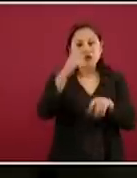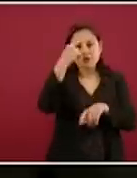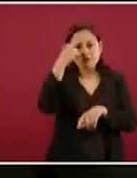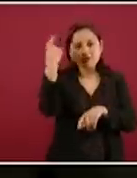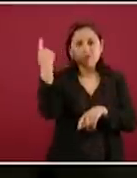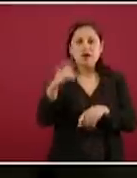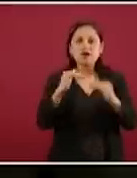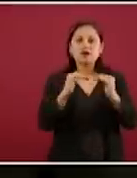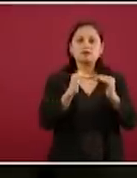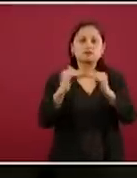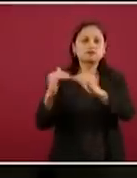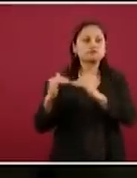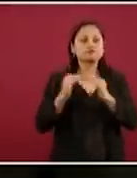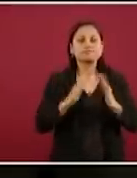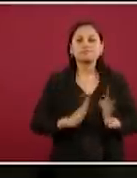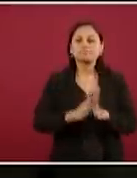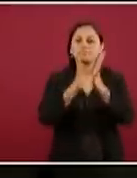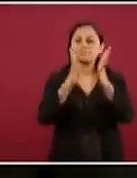Sirve mucho,